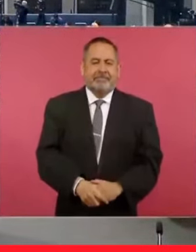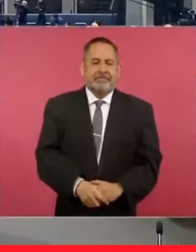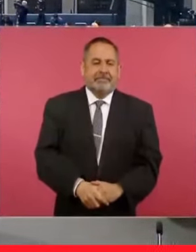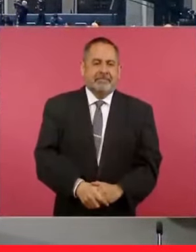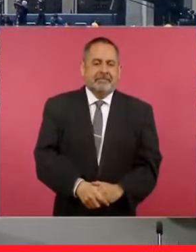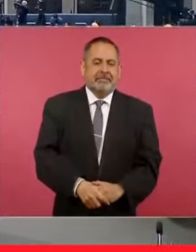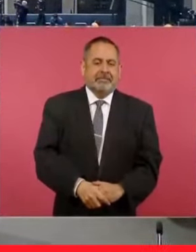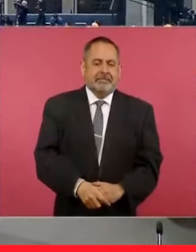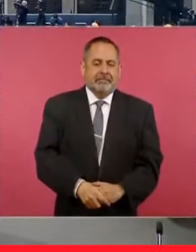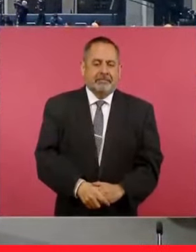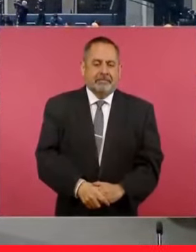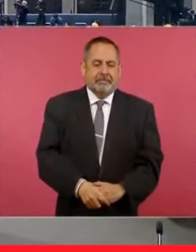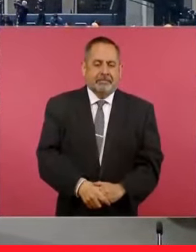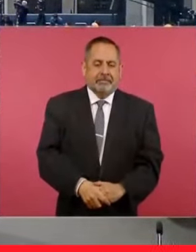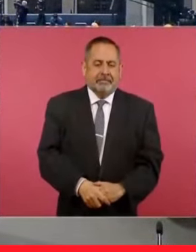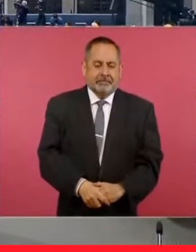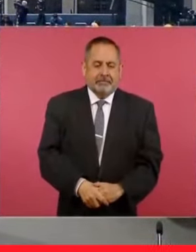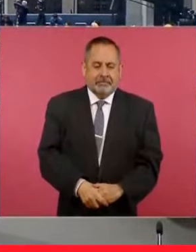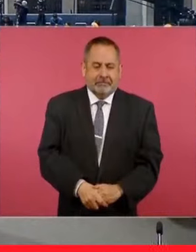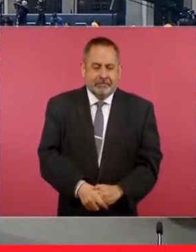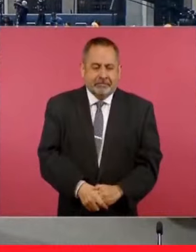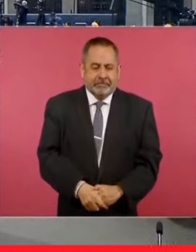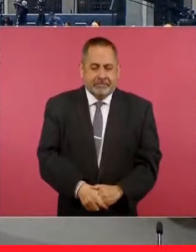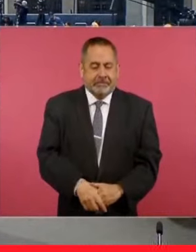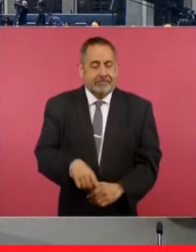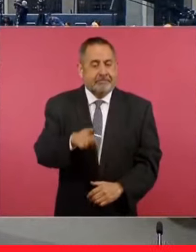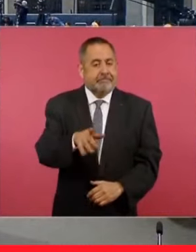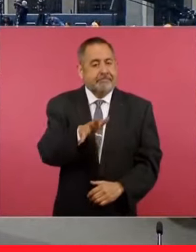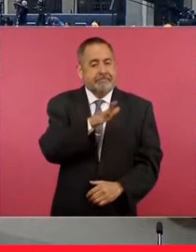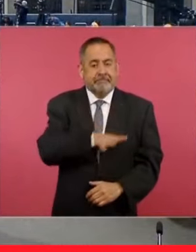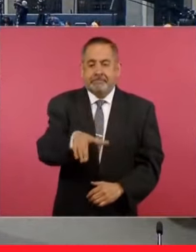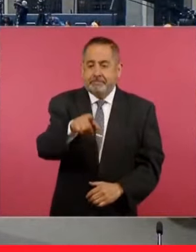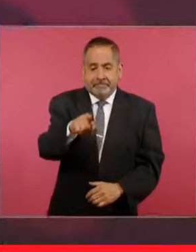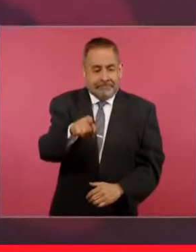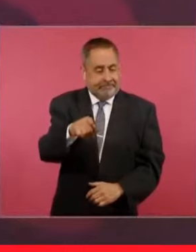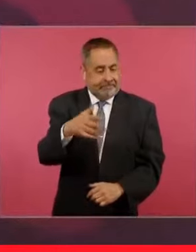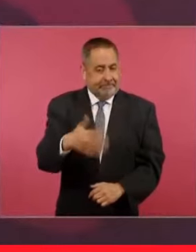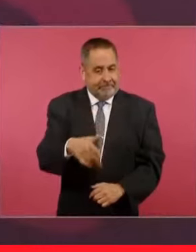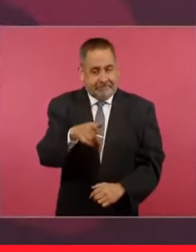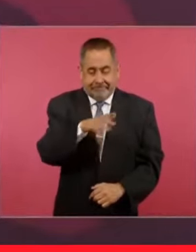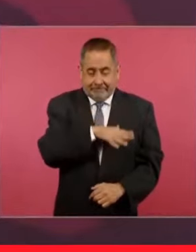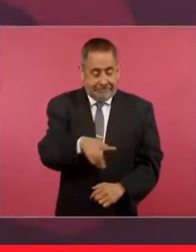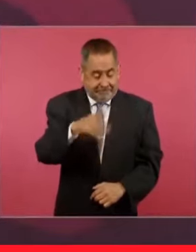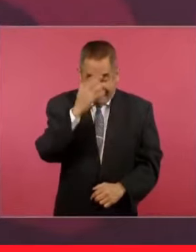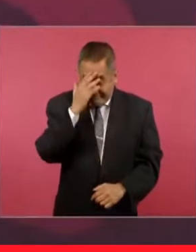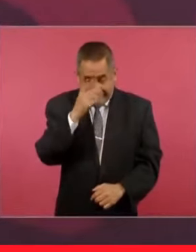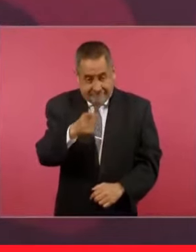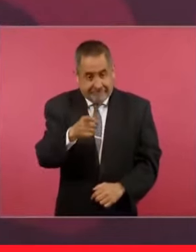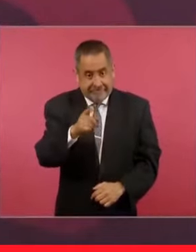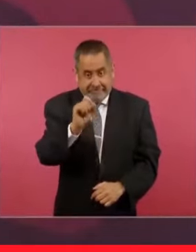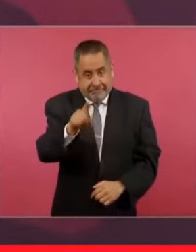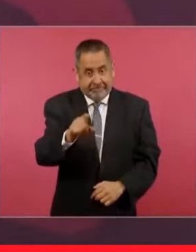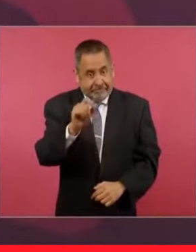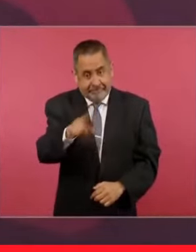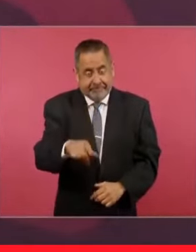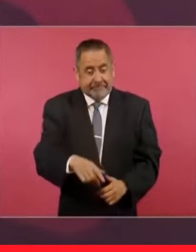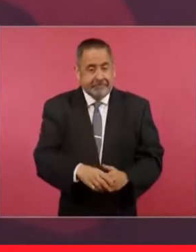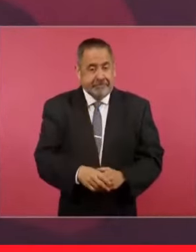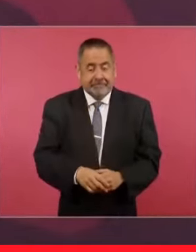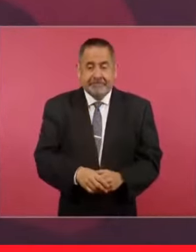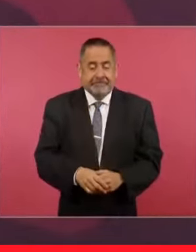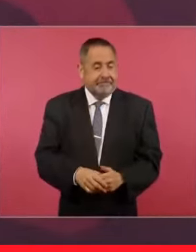bajando no es increíble eso es también